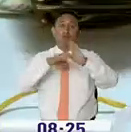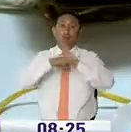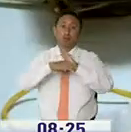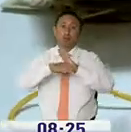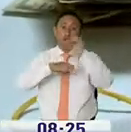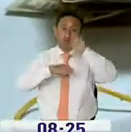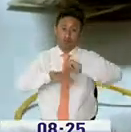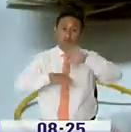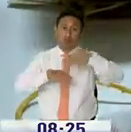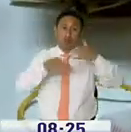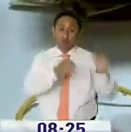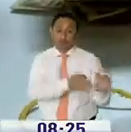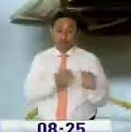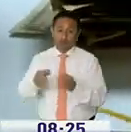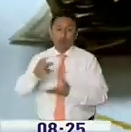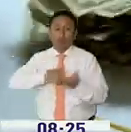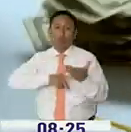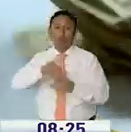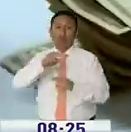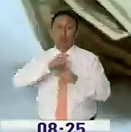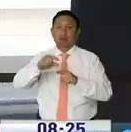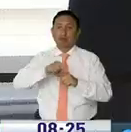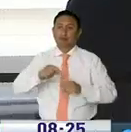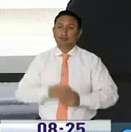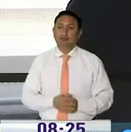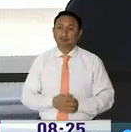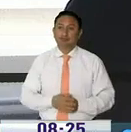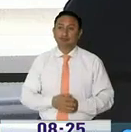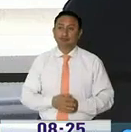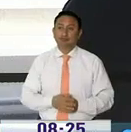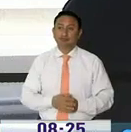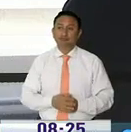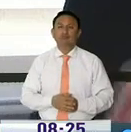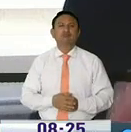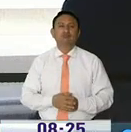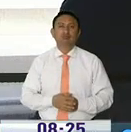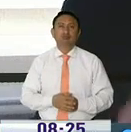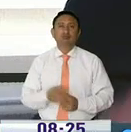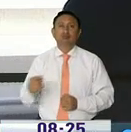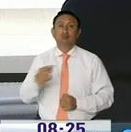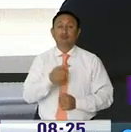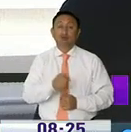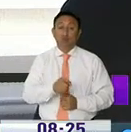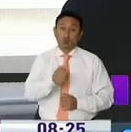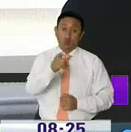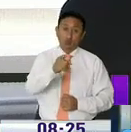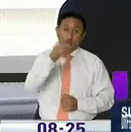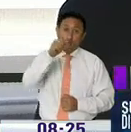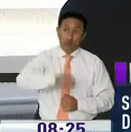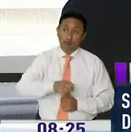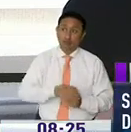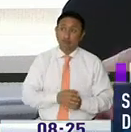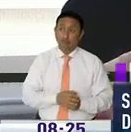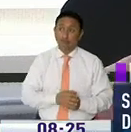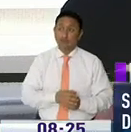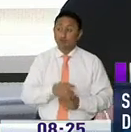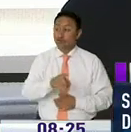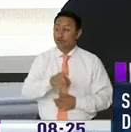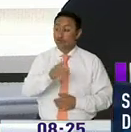diferimiento extraordinario de obligaciones crediticias. ¿Qué consiste el diferimiento? En que usted puede refinanciar,